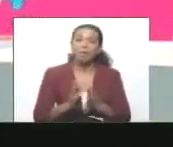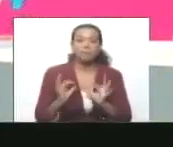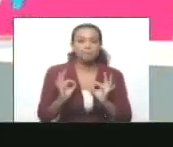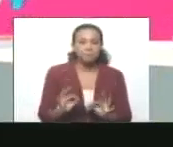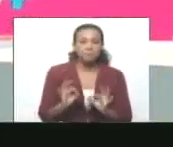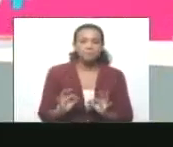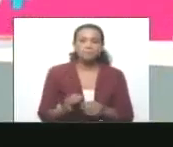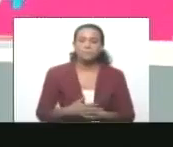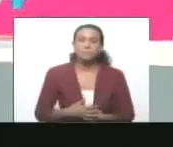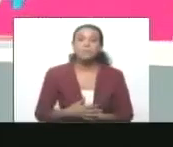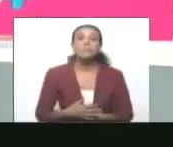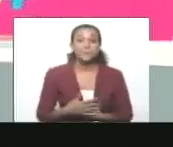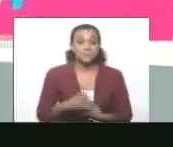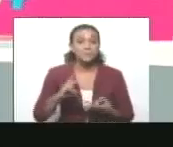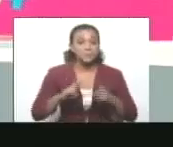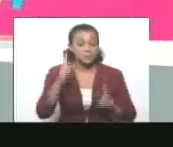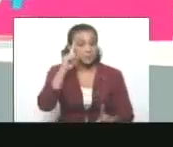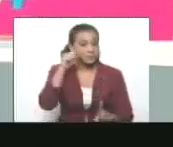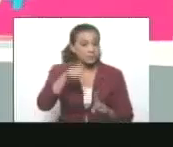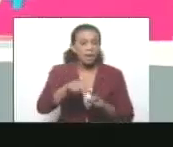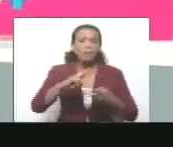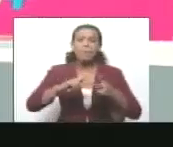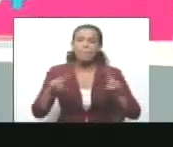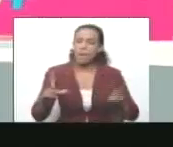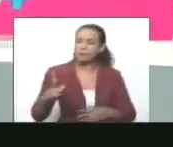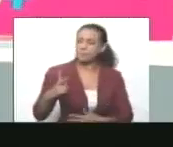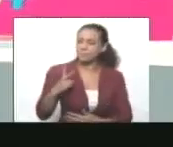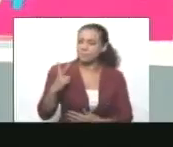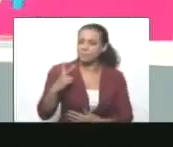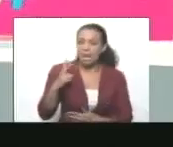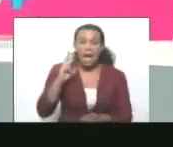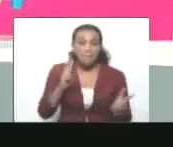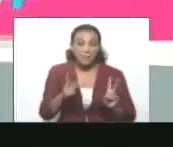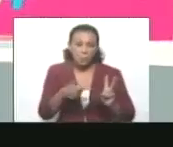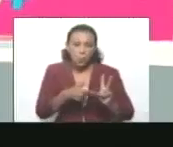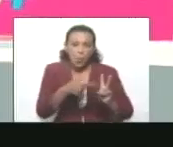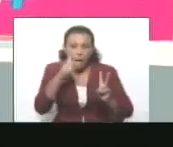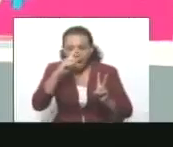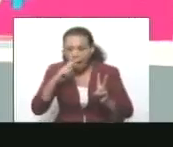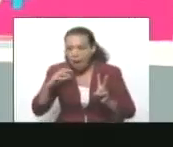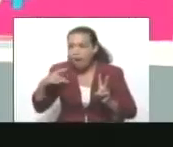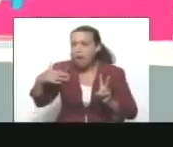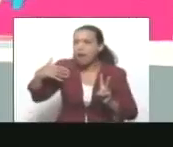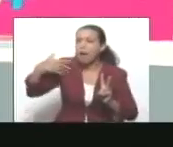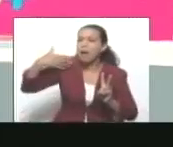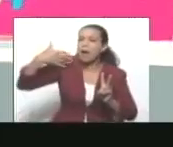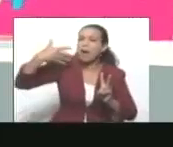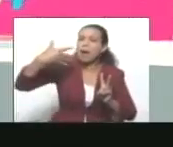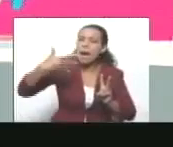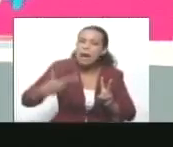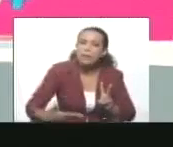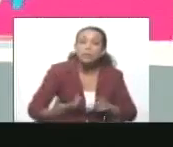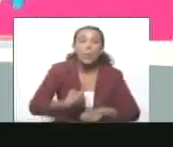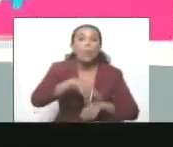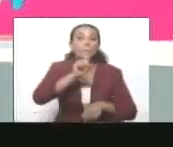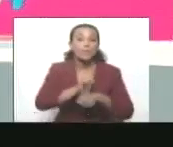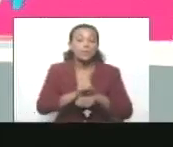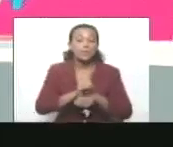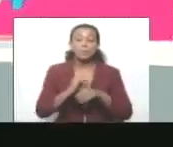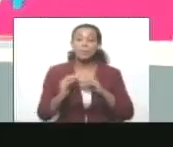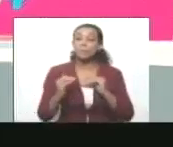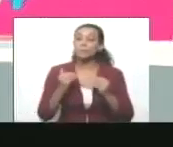diplomacia bolivariana de paz que Venezuela ha construido durante todos estos años en base a los principios